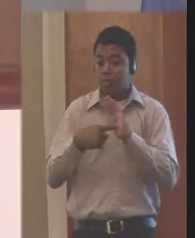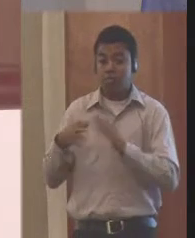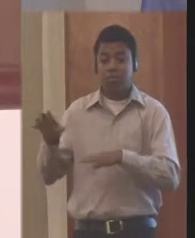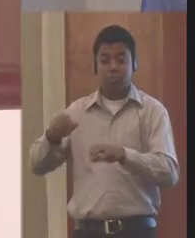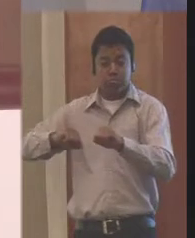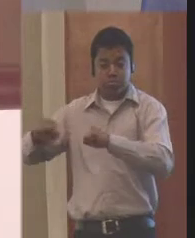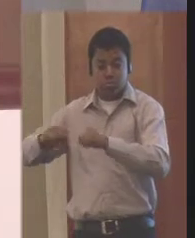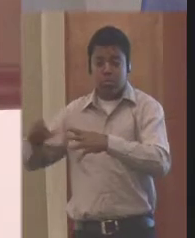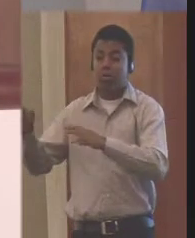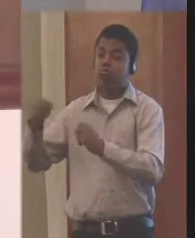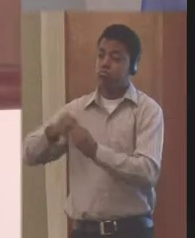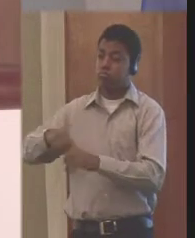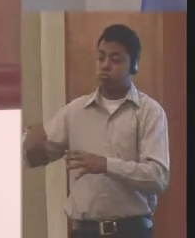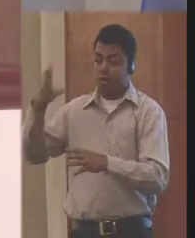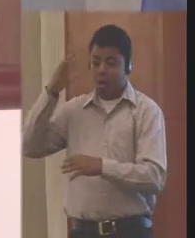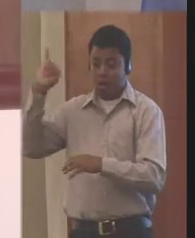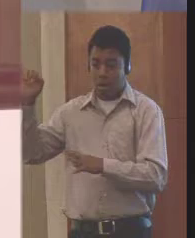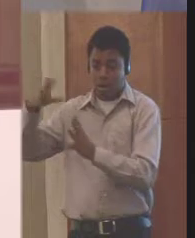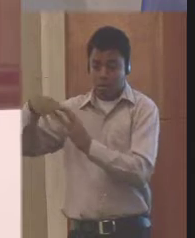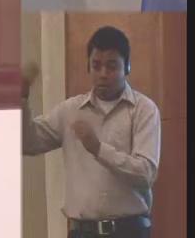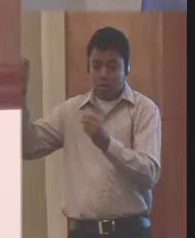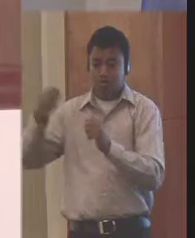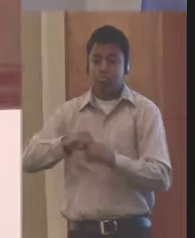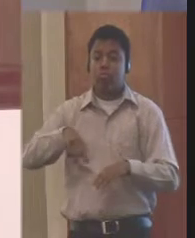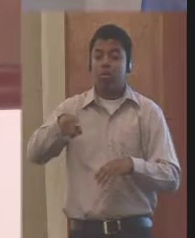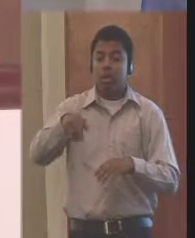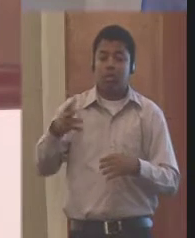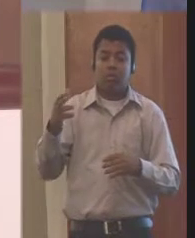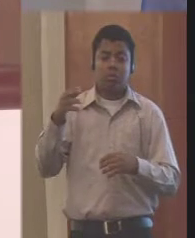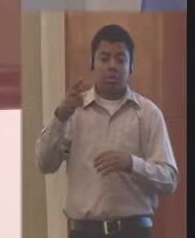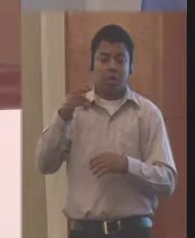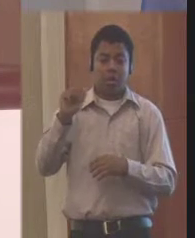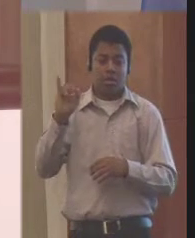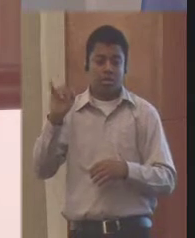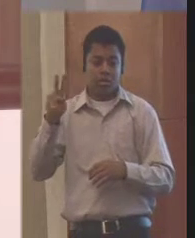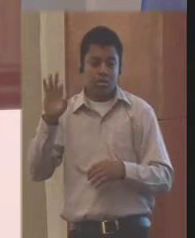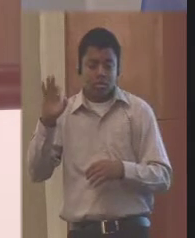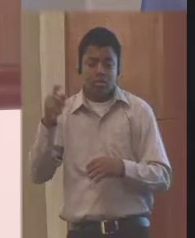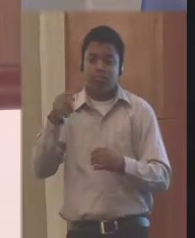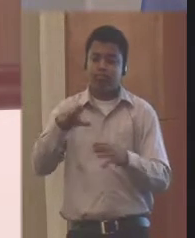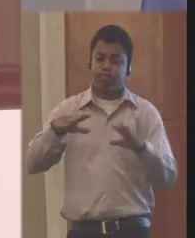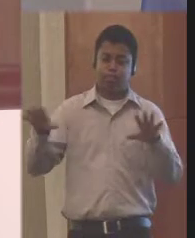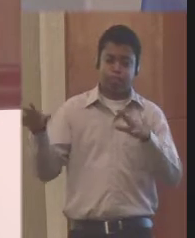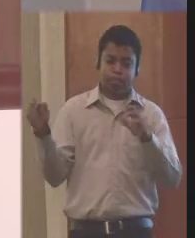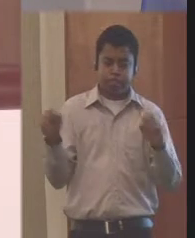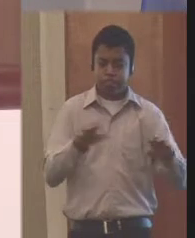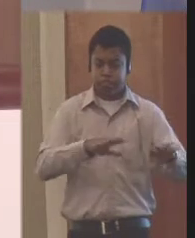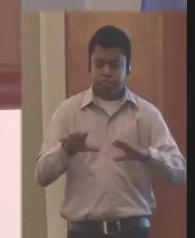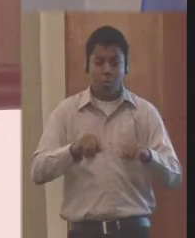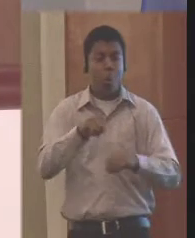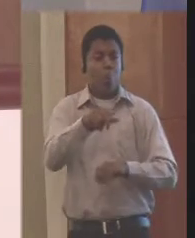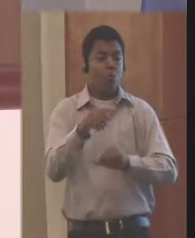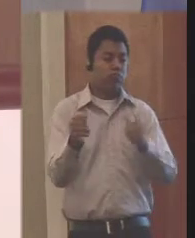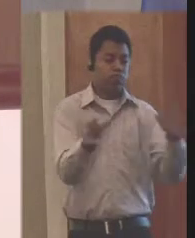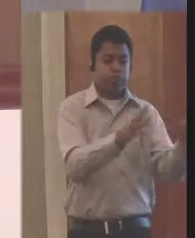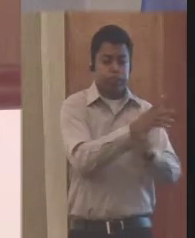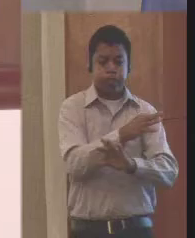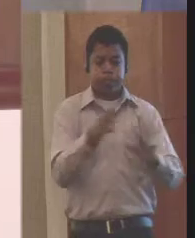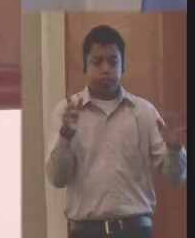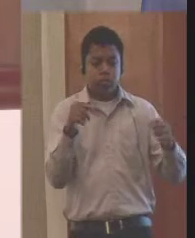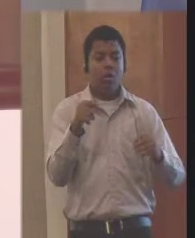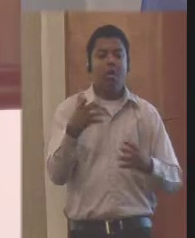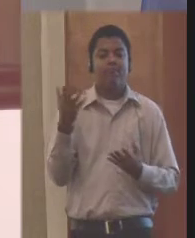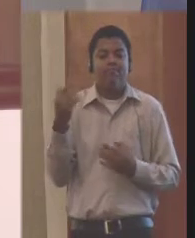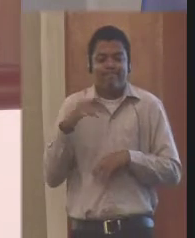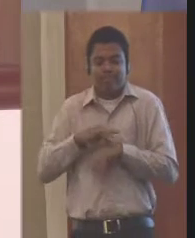que ya cuentan con esta figura, con un jefe de Estado o con un ministerio solo para gestión de riesgos. Pero aún están un